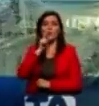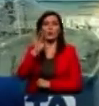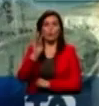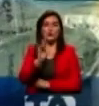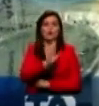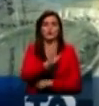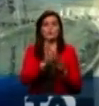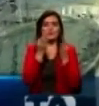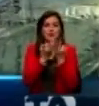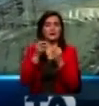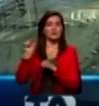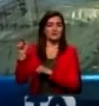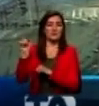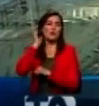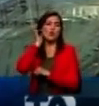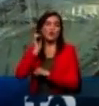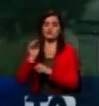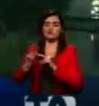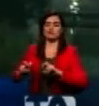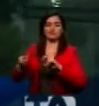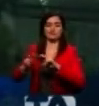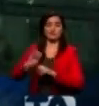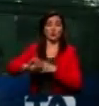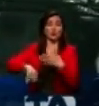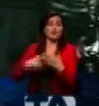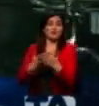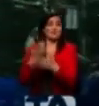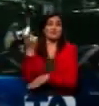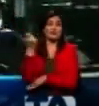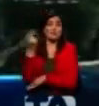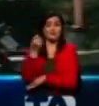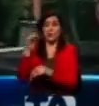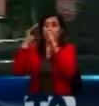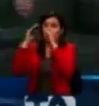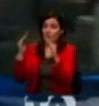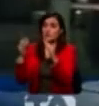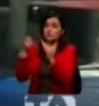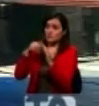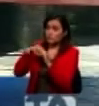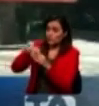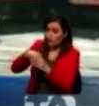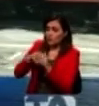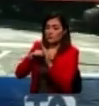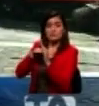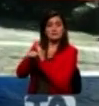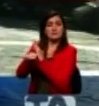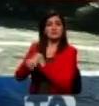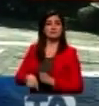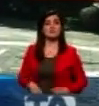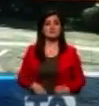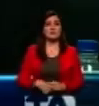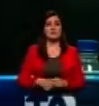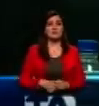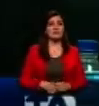de enriquecimiento ilícito, tras no haber justificado el origen de sus bienes. El caso salpica a su familia política.